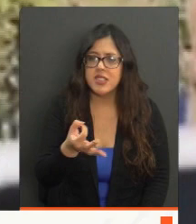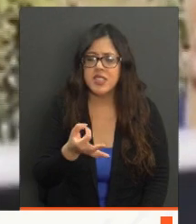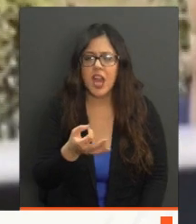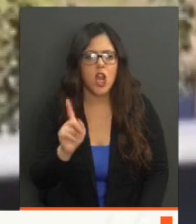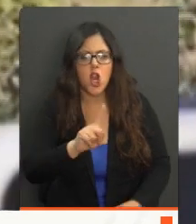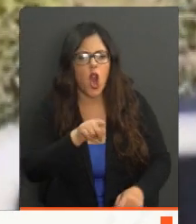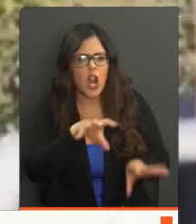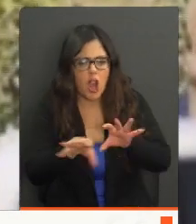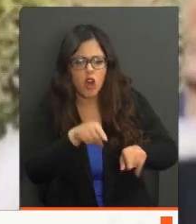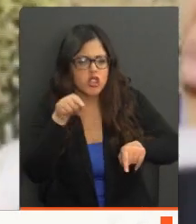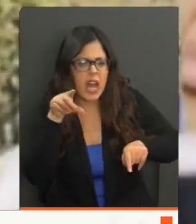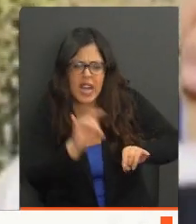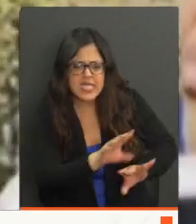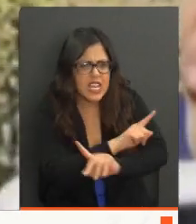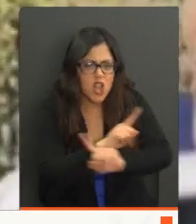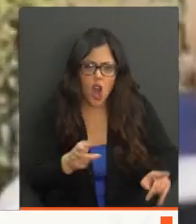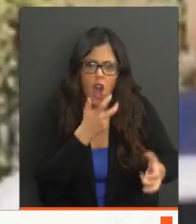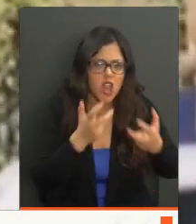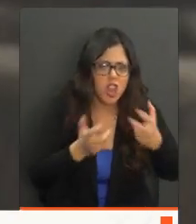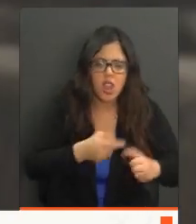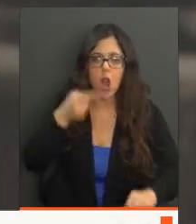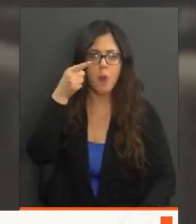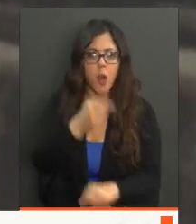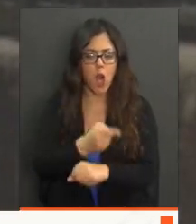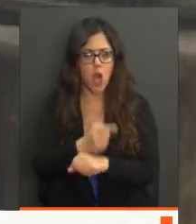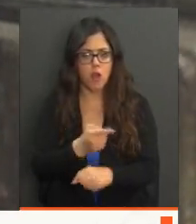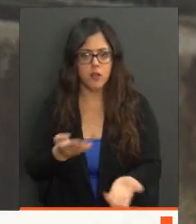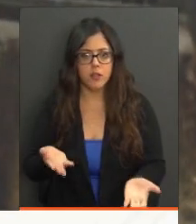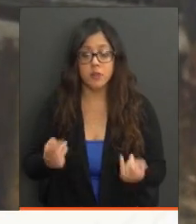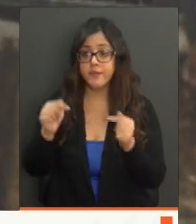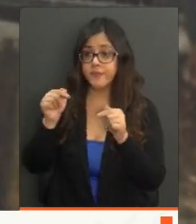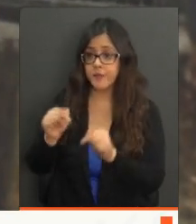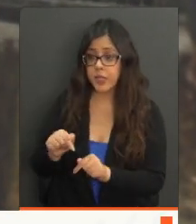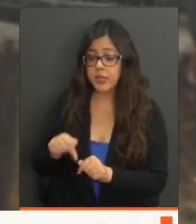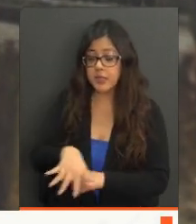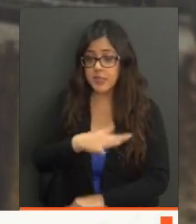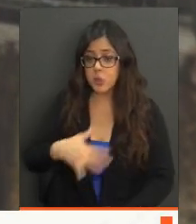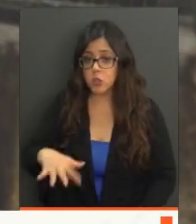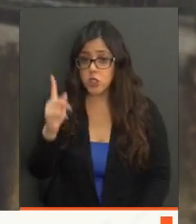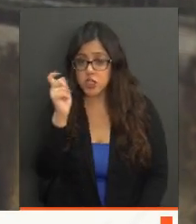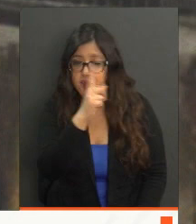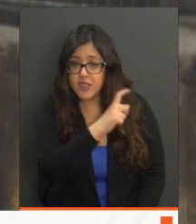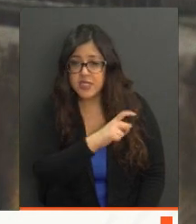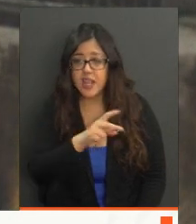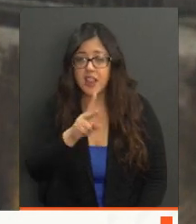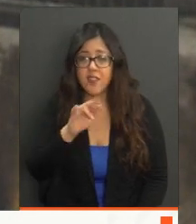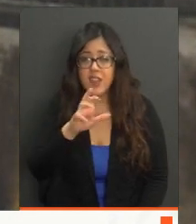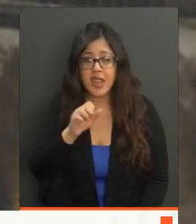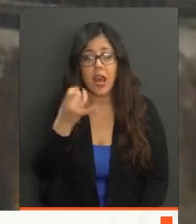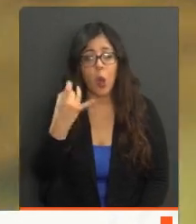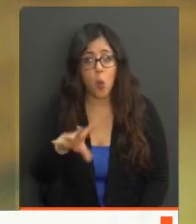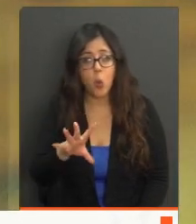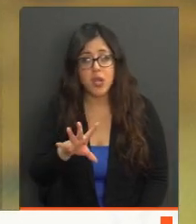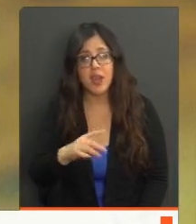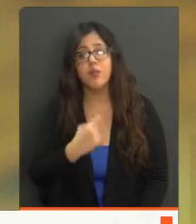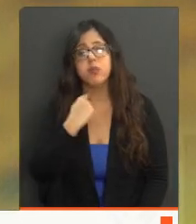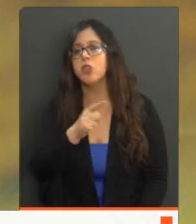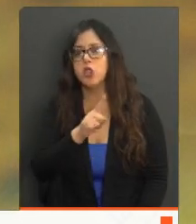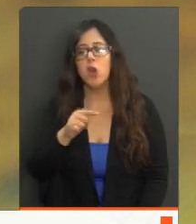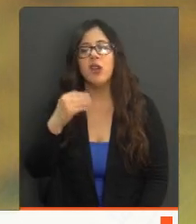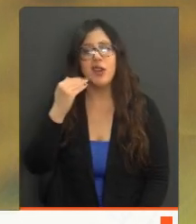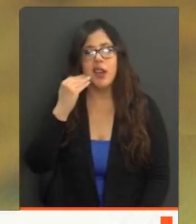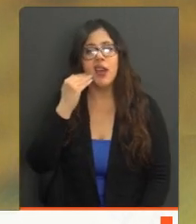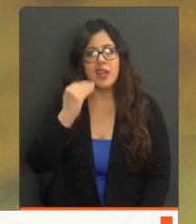así cosas como ordenando la como si fuera su empleada en esta terrible situación viera no fue la única víctima también su hija de casi tres años